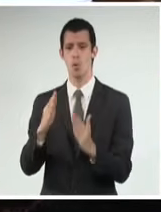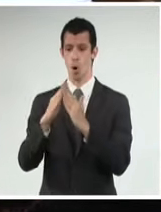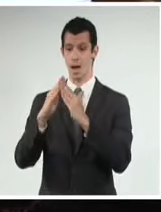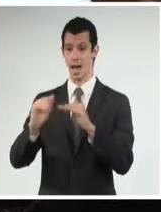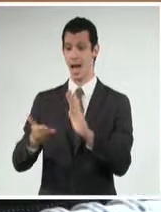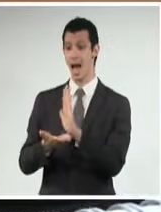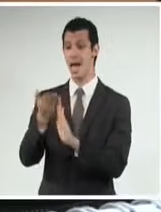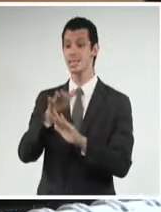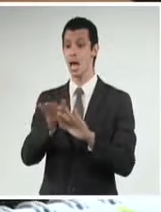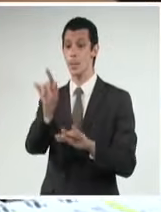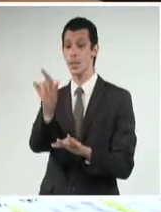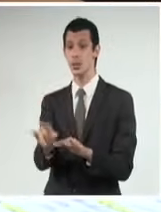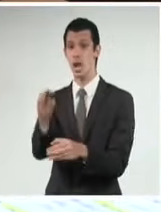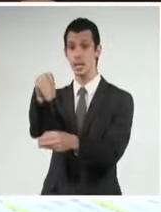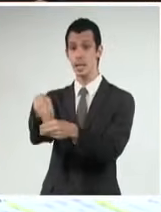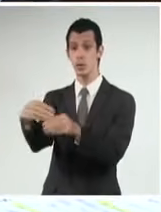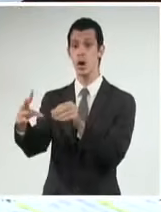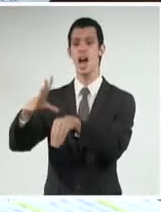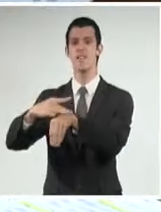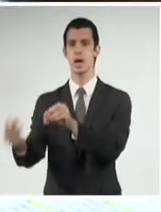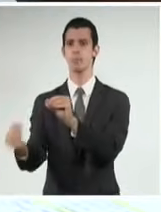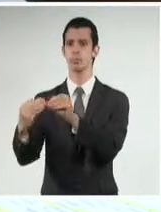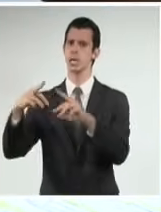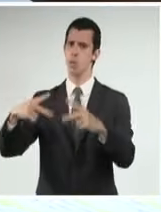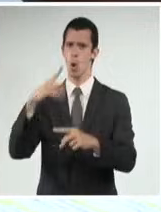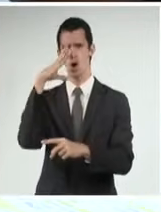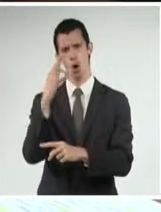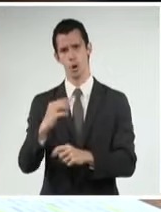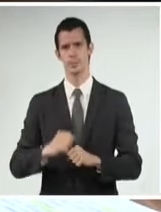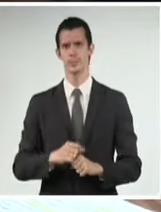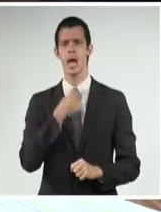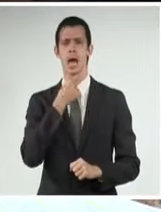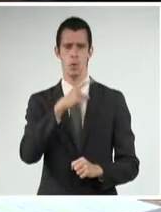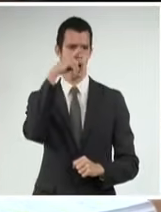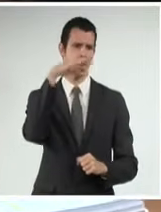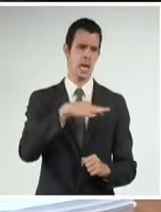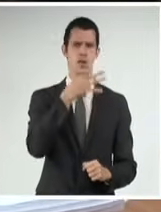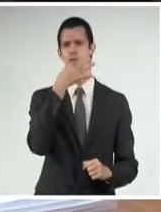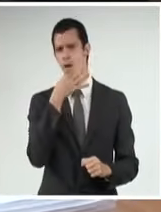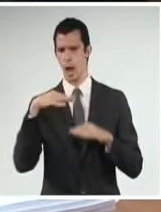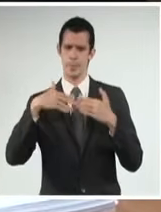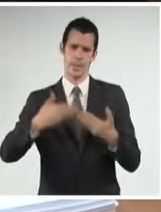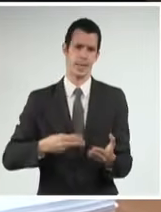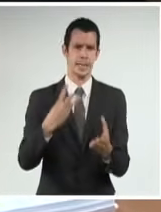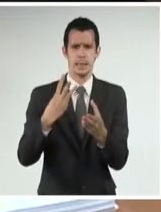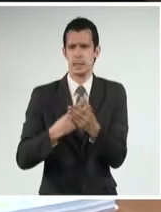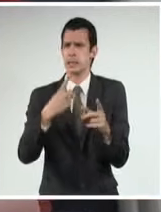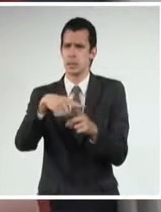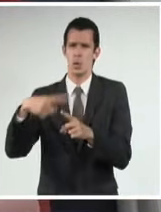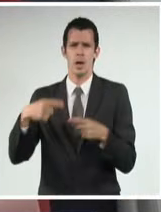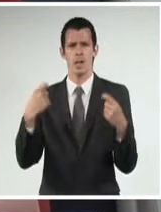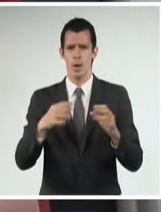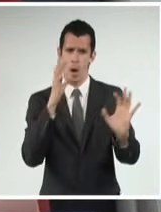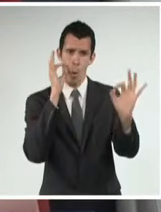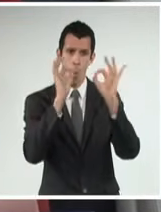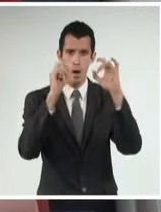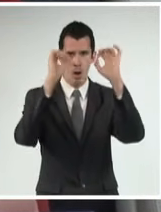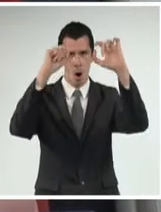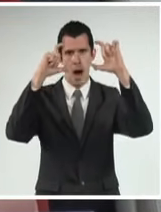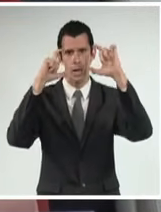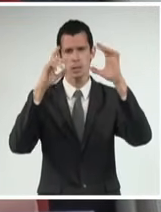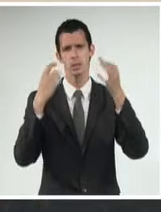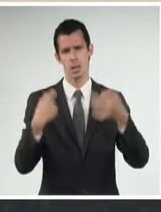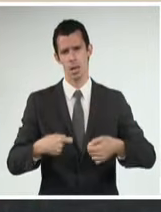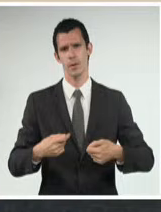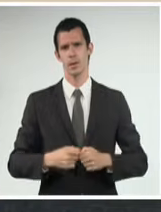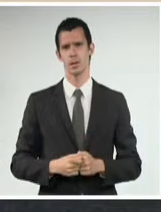ingreso domiciliario de los pacientes de menor riesgo, que deben contar siempre con la atención y el seguimiento del personal médico.